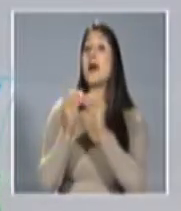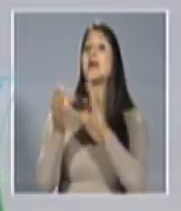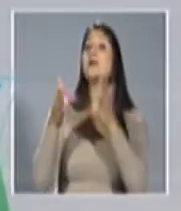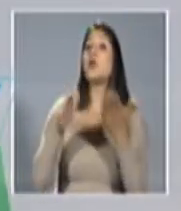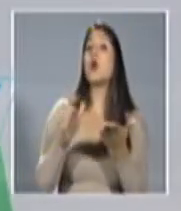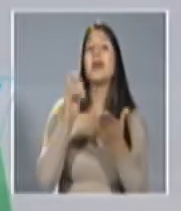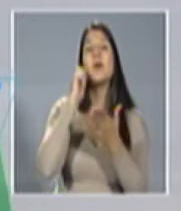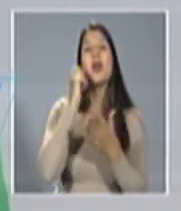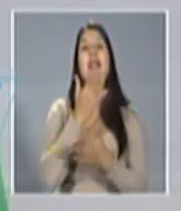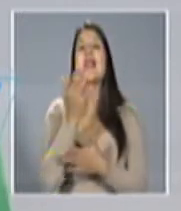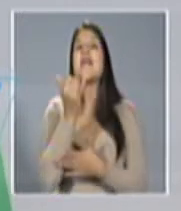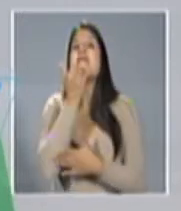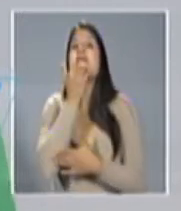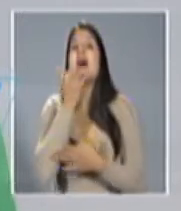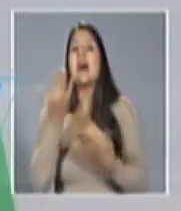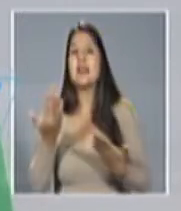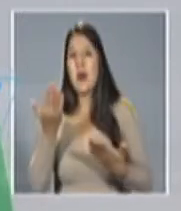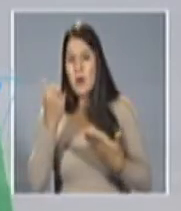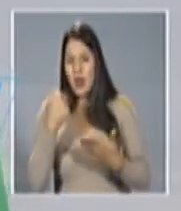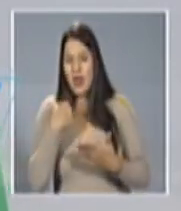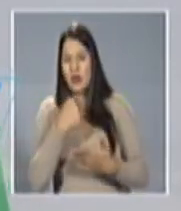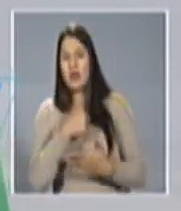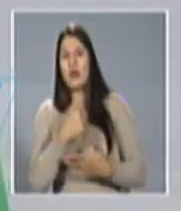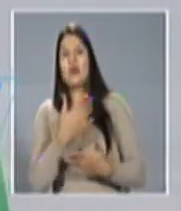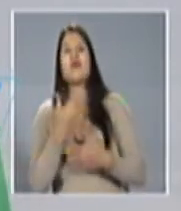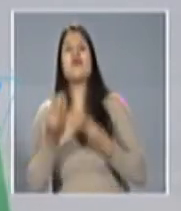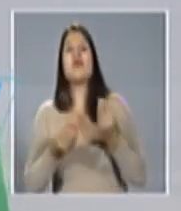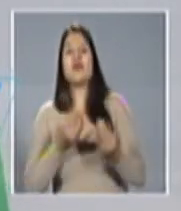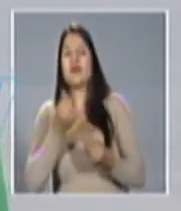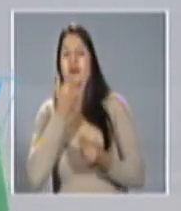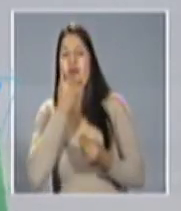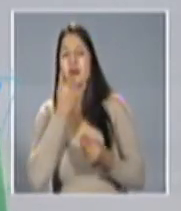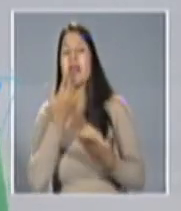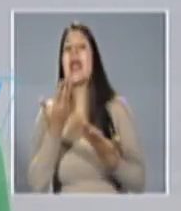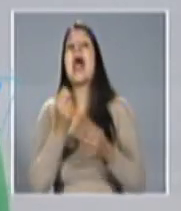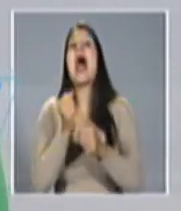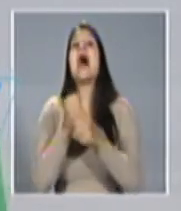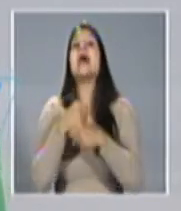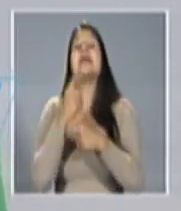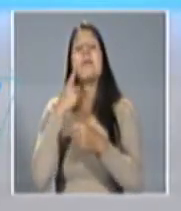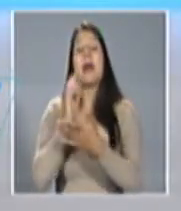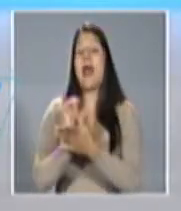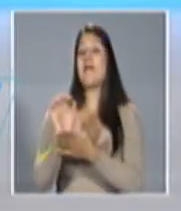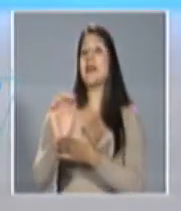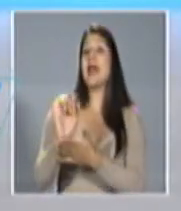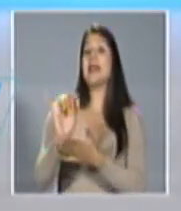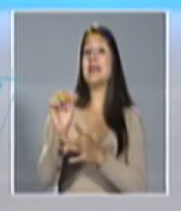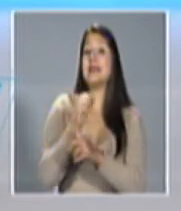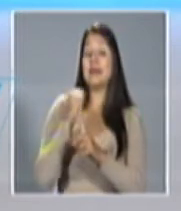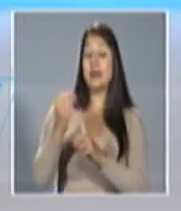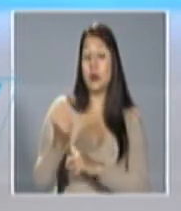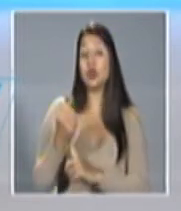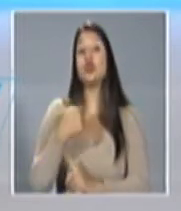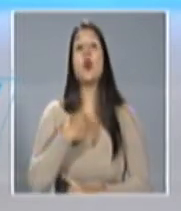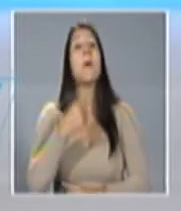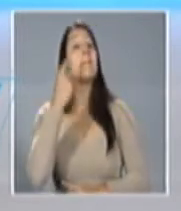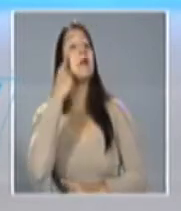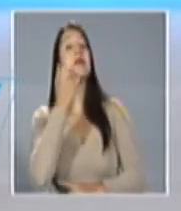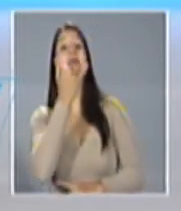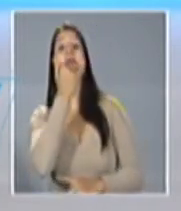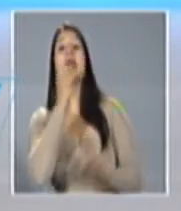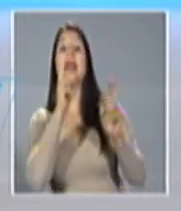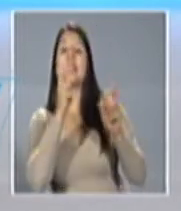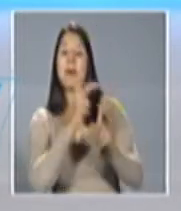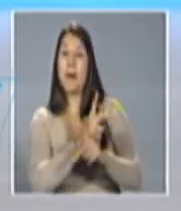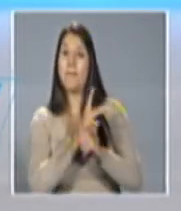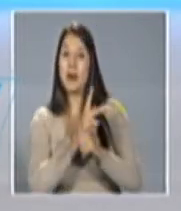¿En qué estamos fallando como sociedad? ¿Qué podemos hacer para prevenir este flagelo que se está presentando en el país? Bueno, yo creo que lo que estamos fallando es en temas